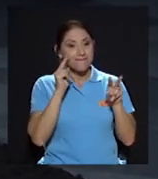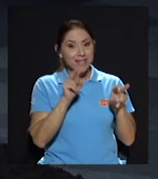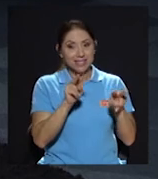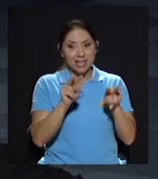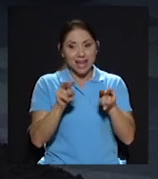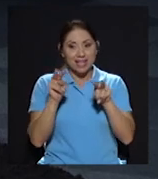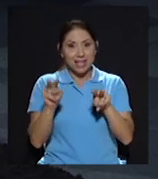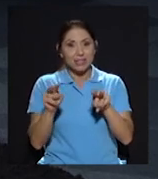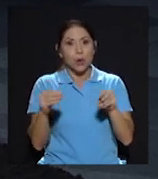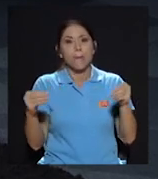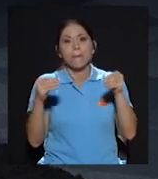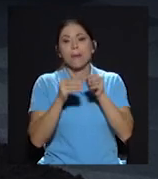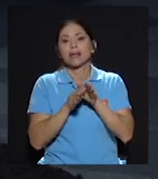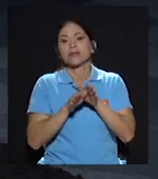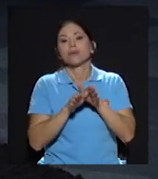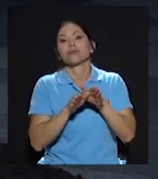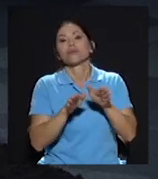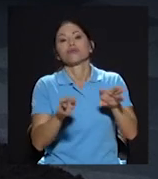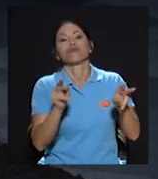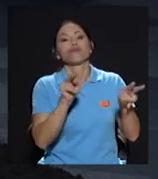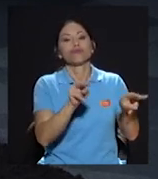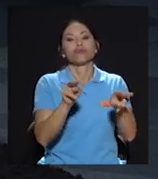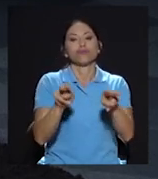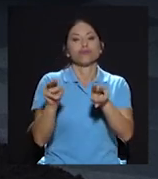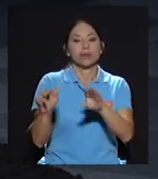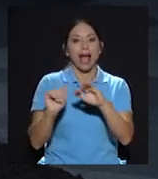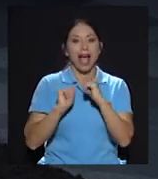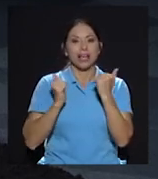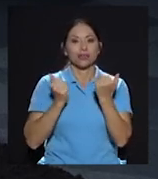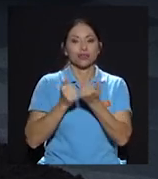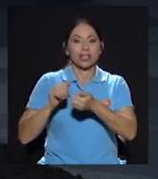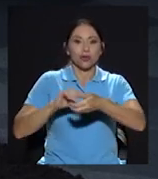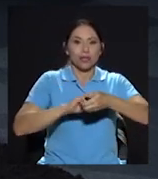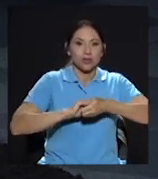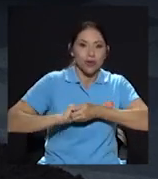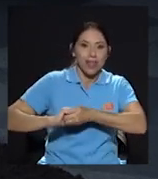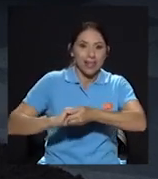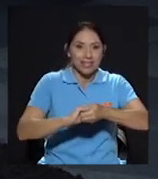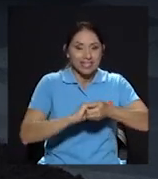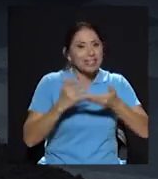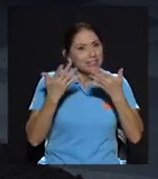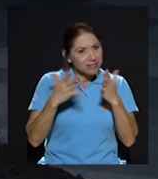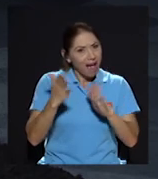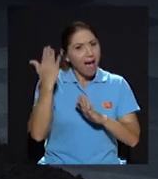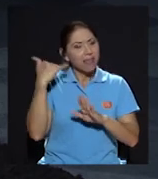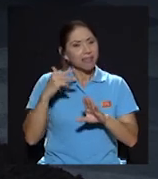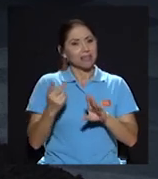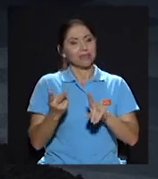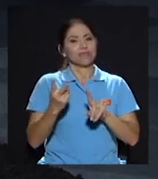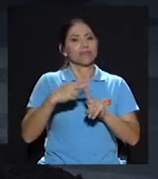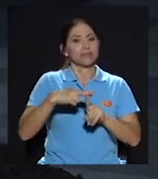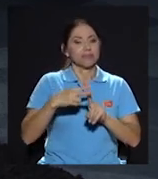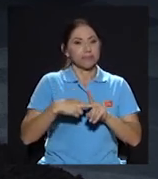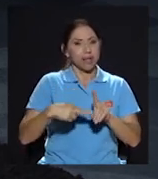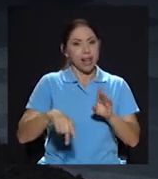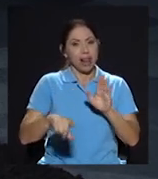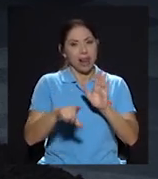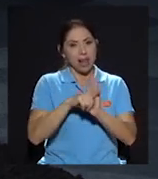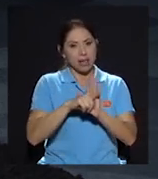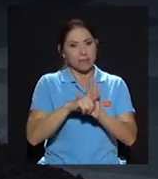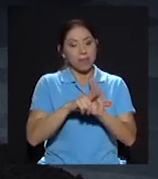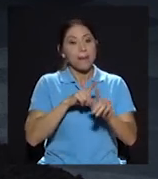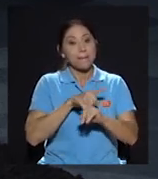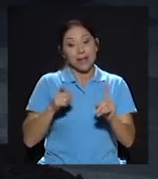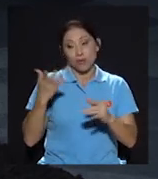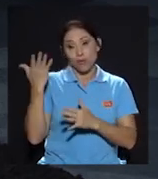asociaciones solidaristas verdad que si bien estaba previsto en la ley es en los últimos tiempos donde hay que entrar a